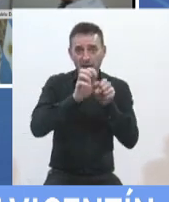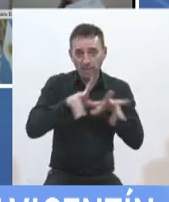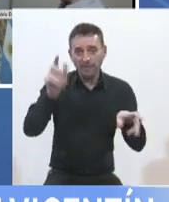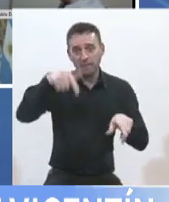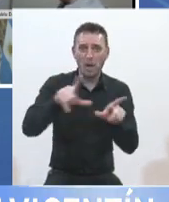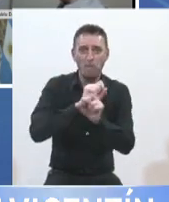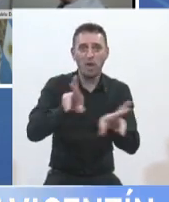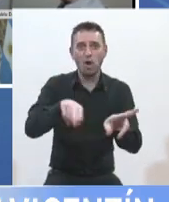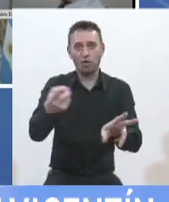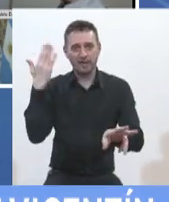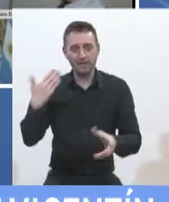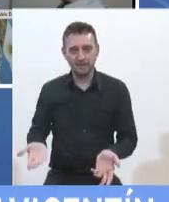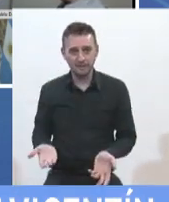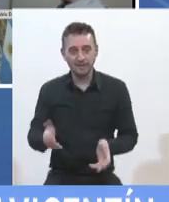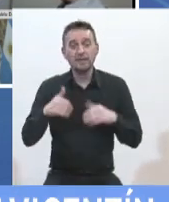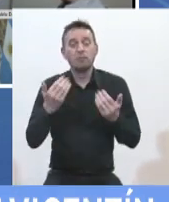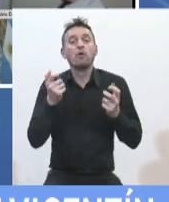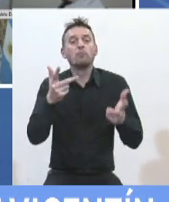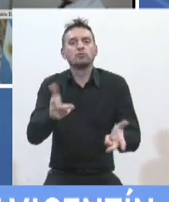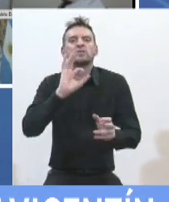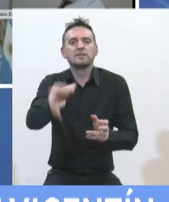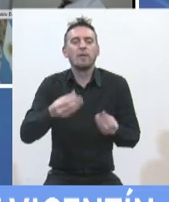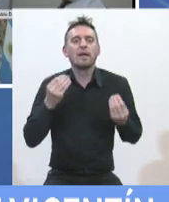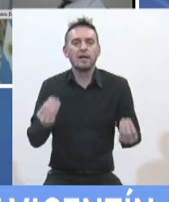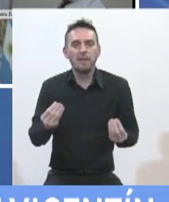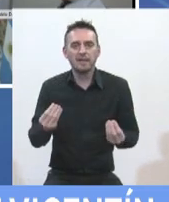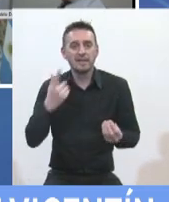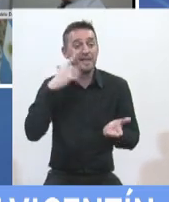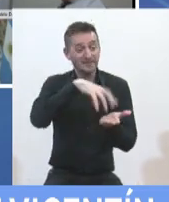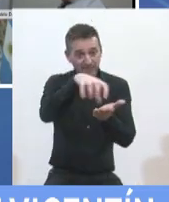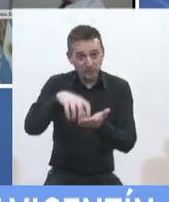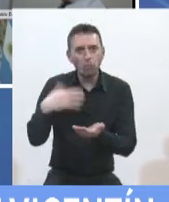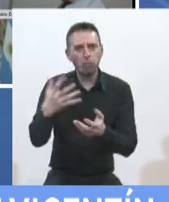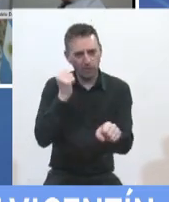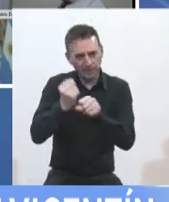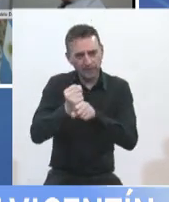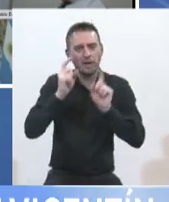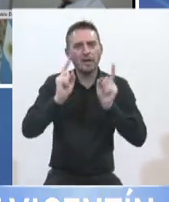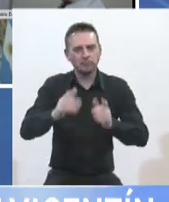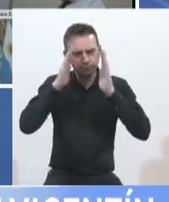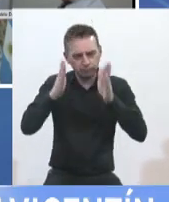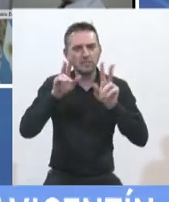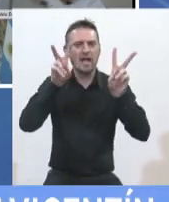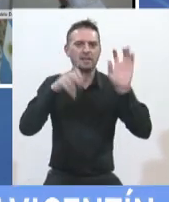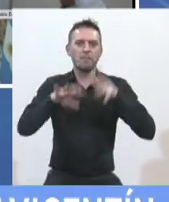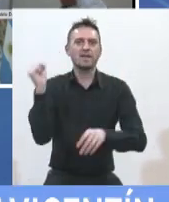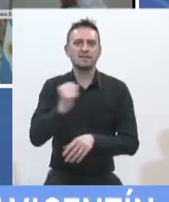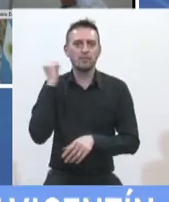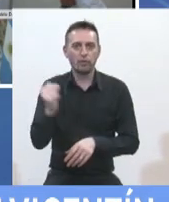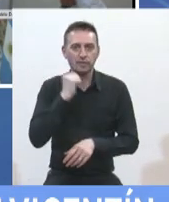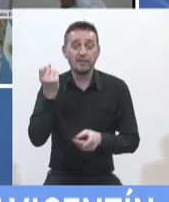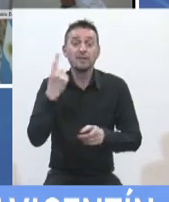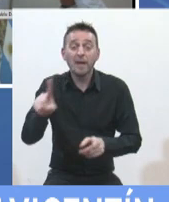muchísimo más eso lo podemos saber qué es lo que pasó dejando que las instituciones actúen y dedicarnos a temas mucho más importantes